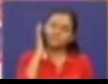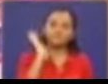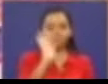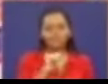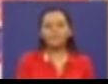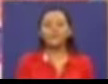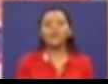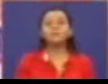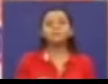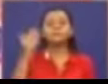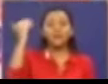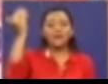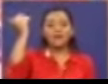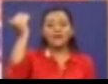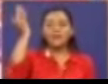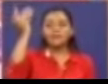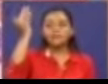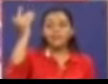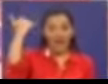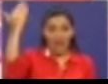El agua potable